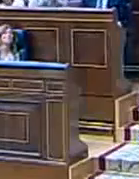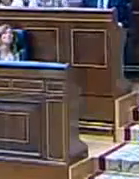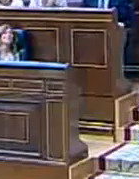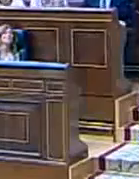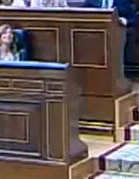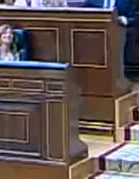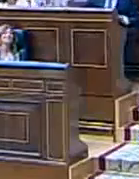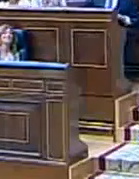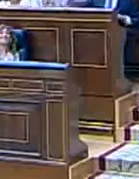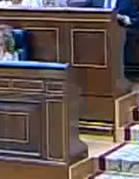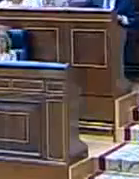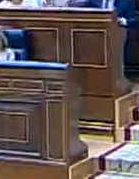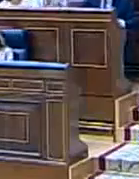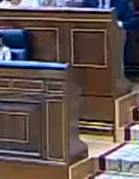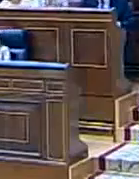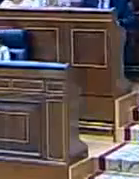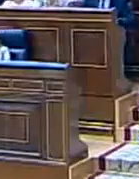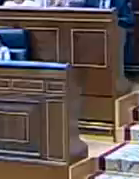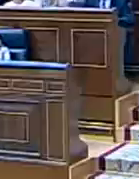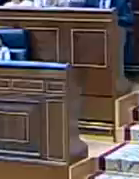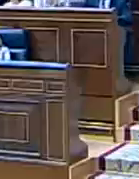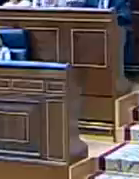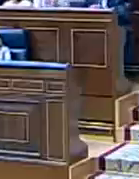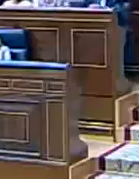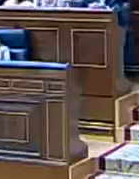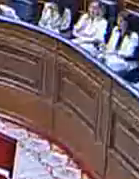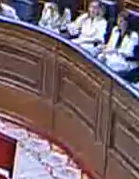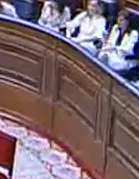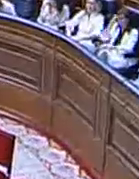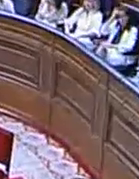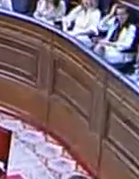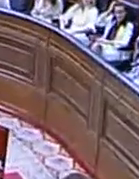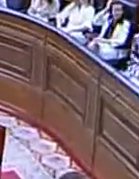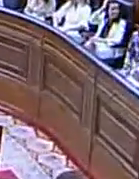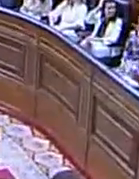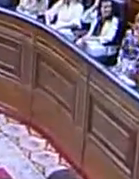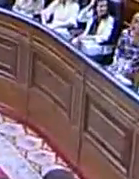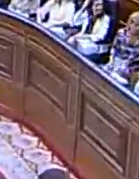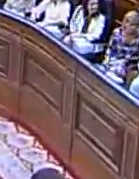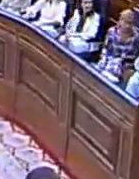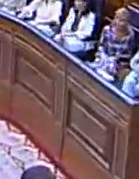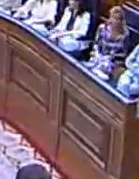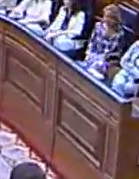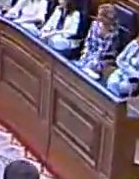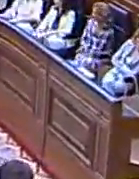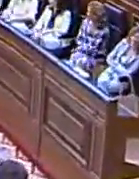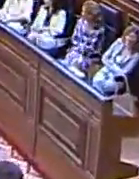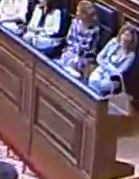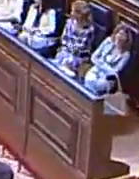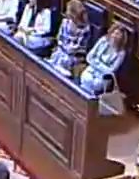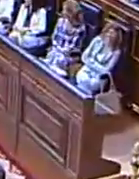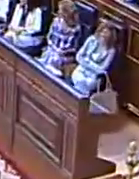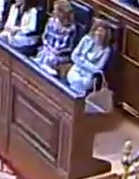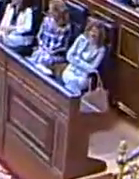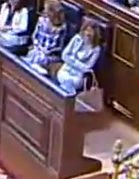Pues de nuevo, gran ovación para el líder del Partido Popular. Lo están viendo, un debate muy